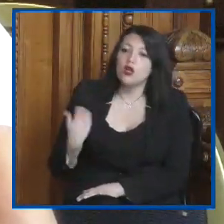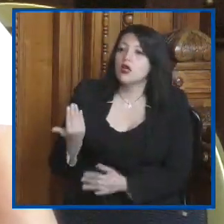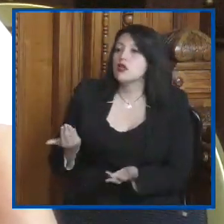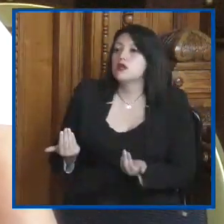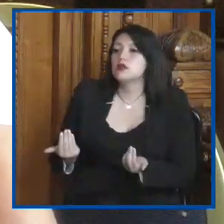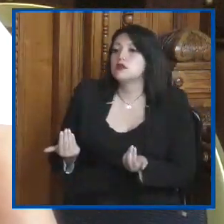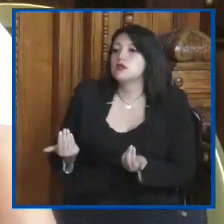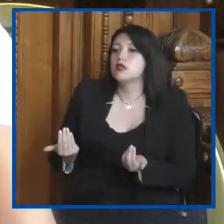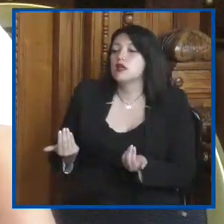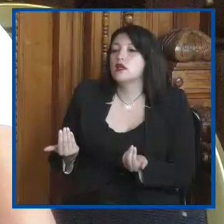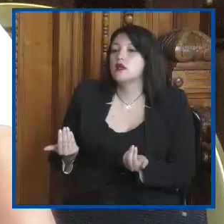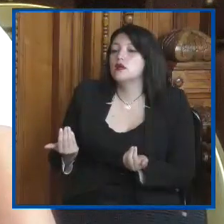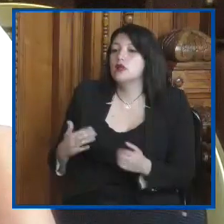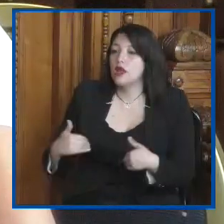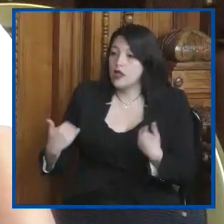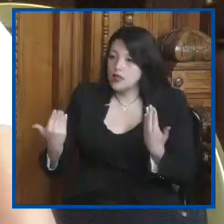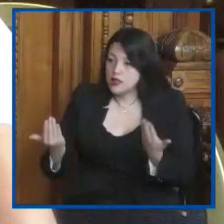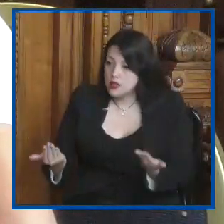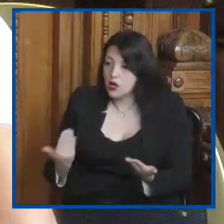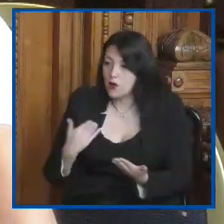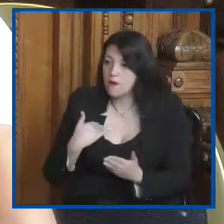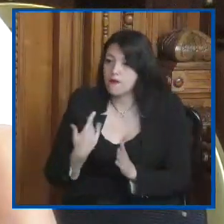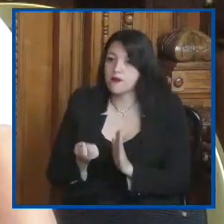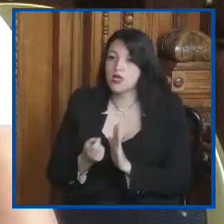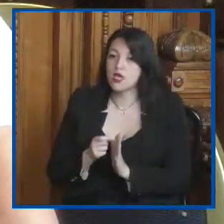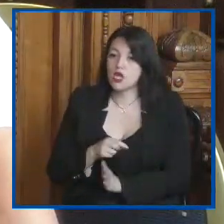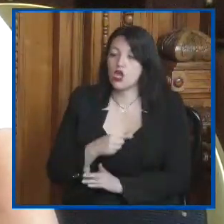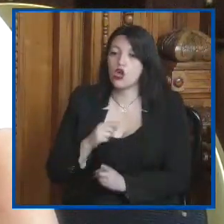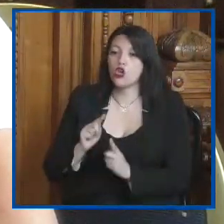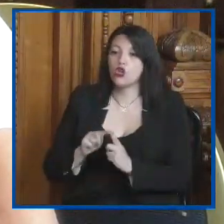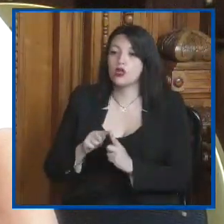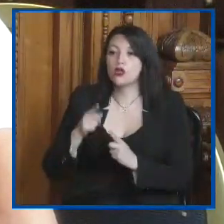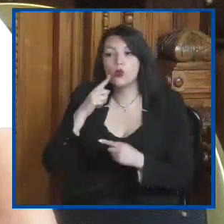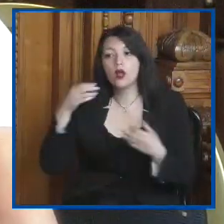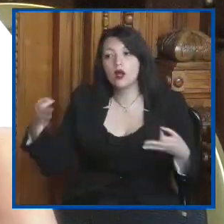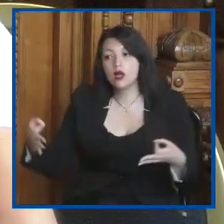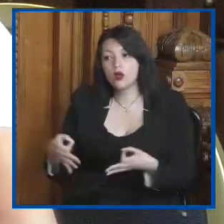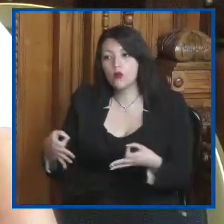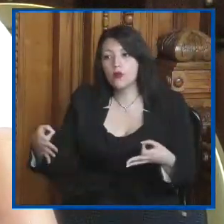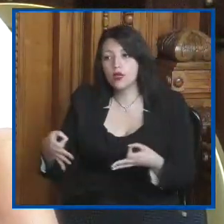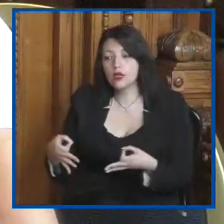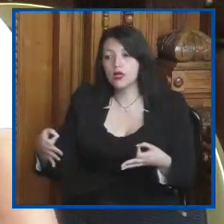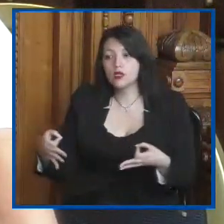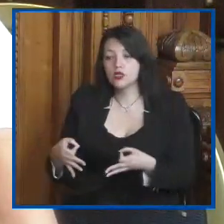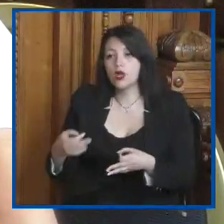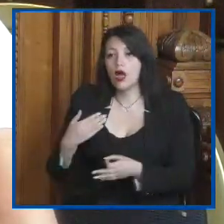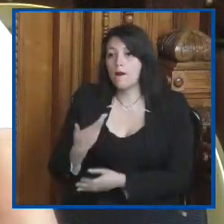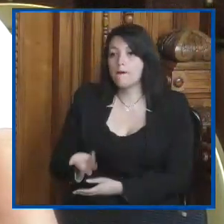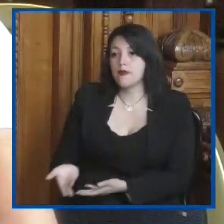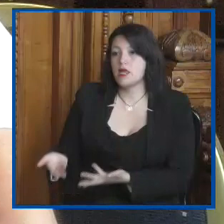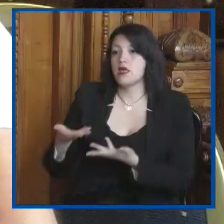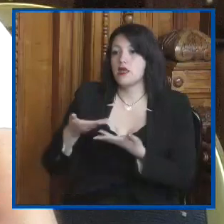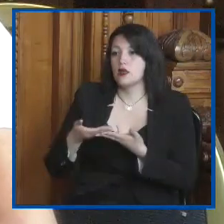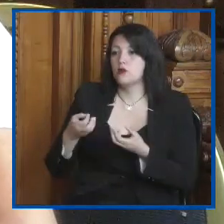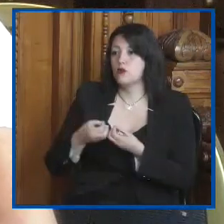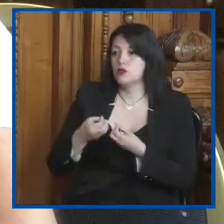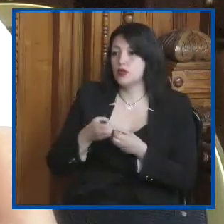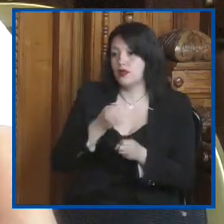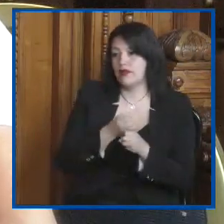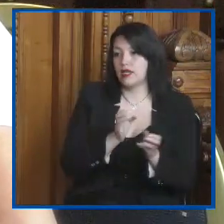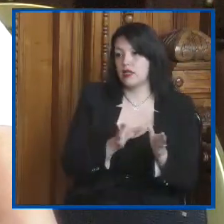necesiten, les dejo también mi contacto. Una recomendación que les puedo dar, porque a mí me sirve mucho, es que trabajen en